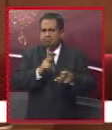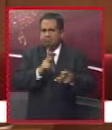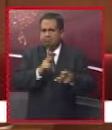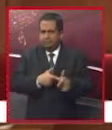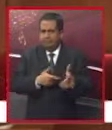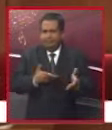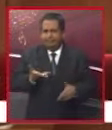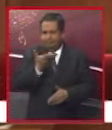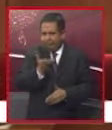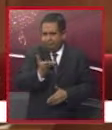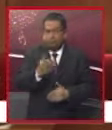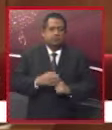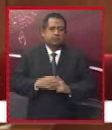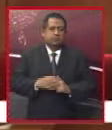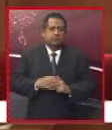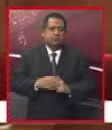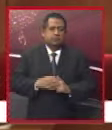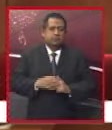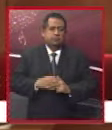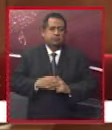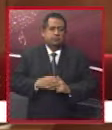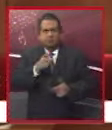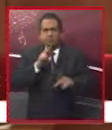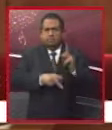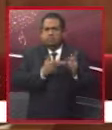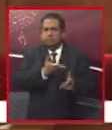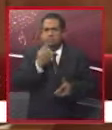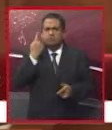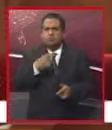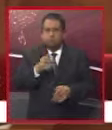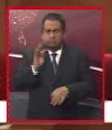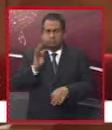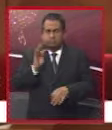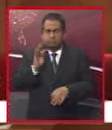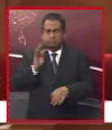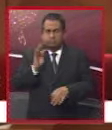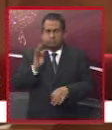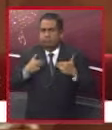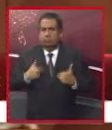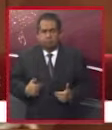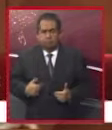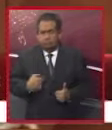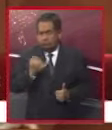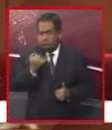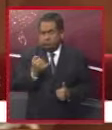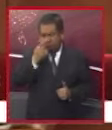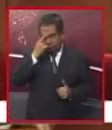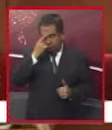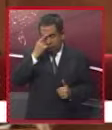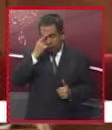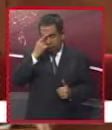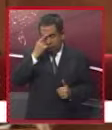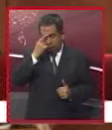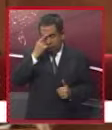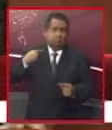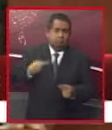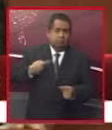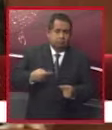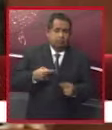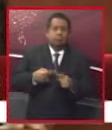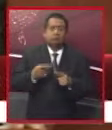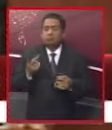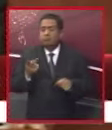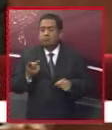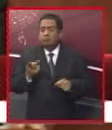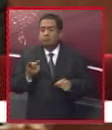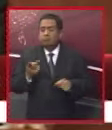Se trata de garantizar la protección de los derechos humanos y evitar, como ha venido sucediendo,